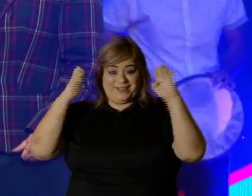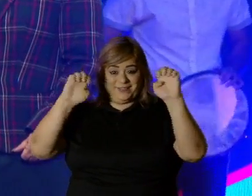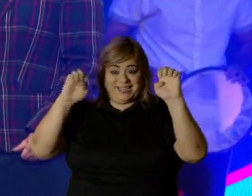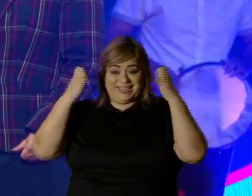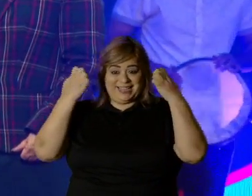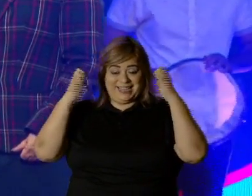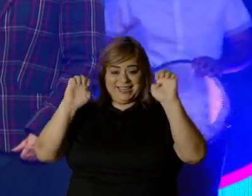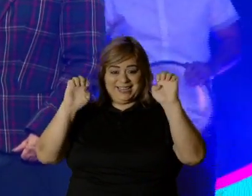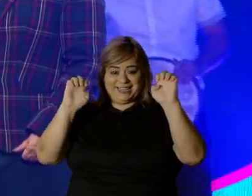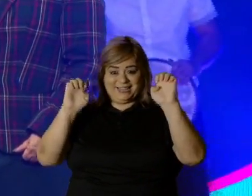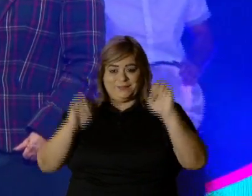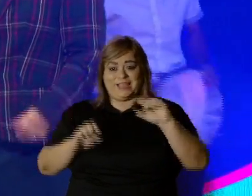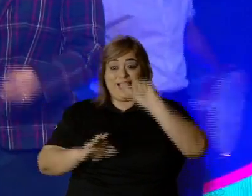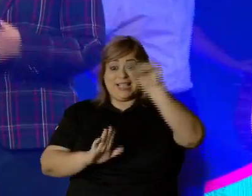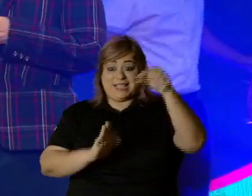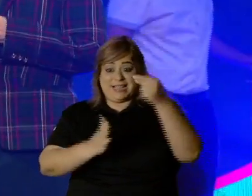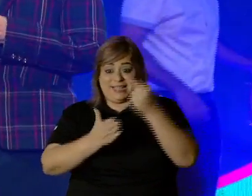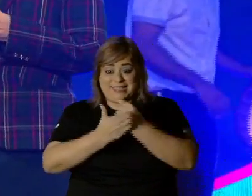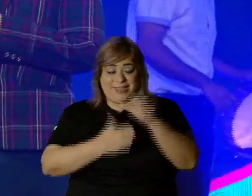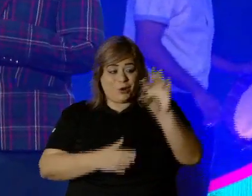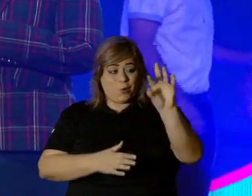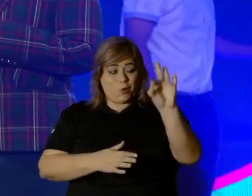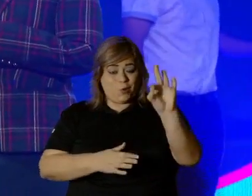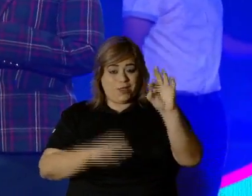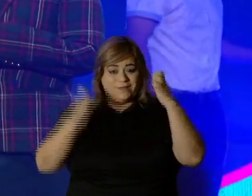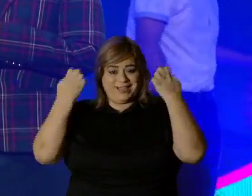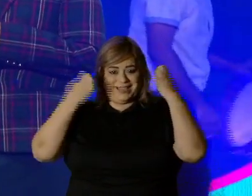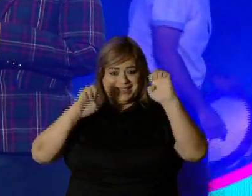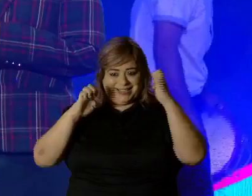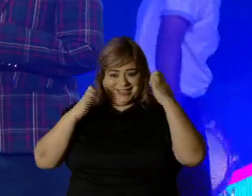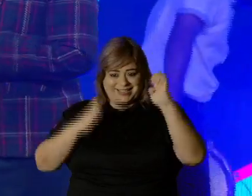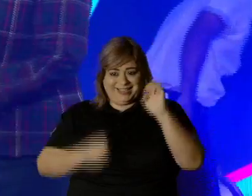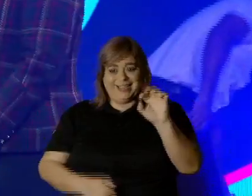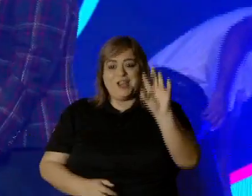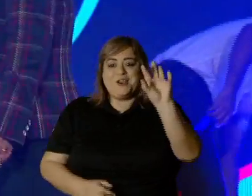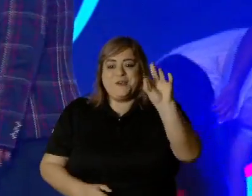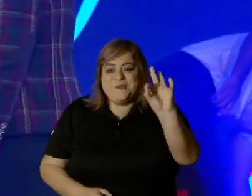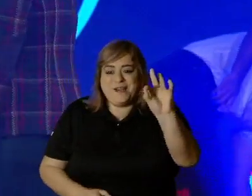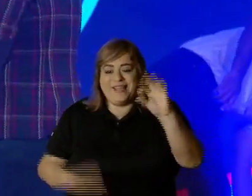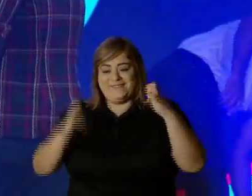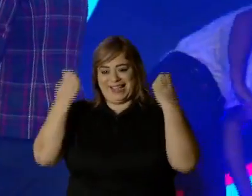manuscrito. Graduación el 9 de enero. Alguien celebra el 9 de enero.